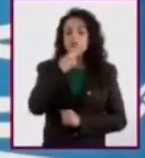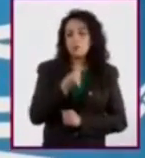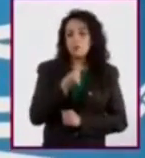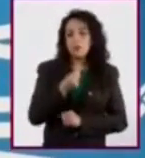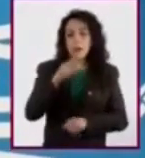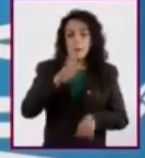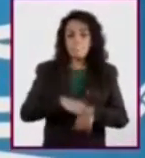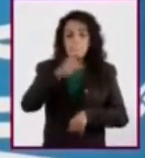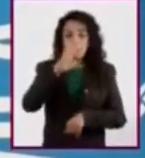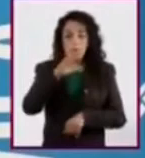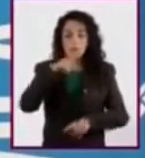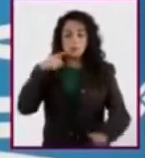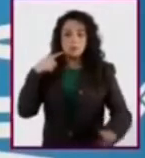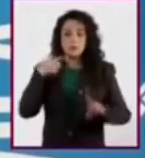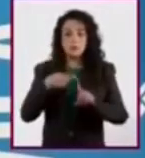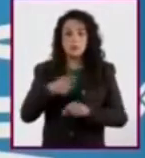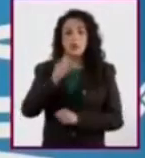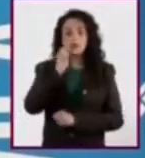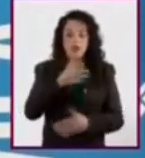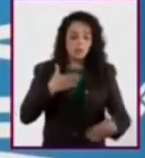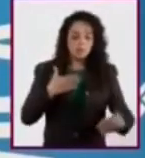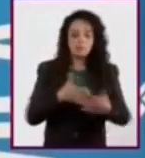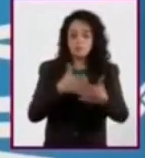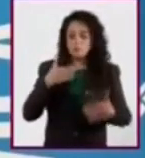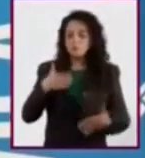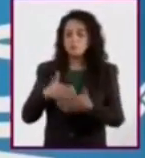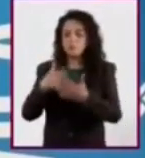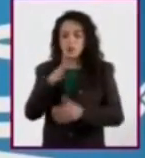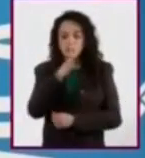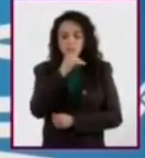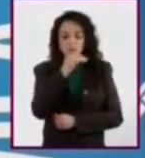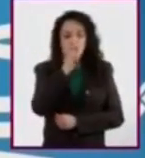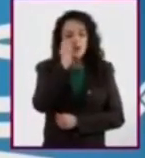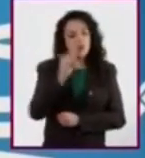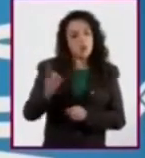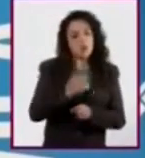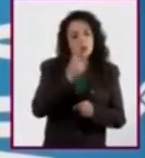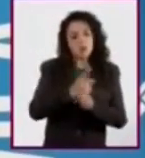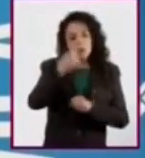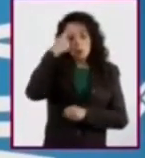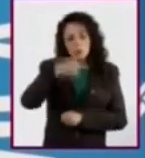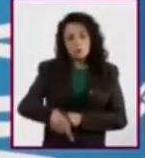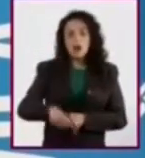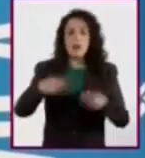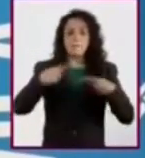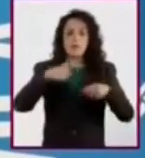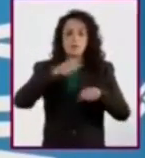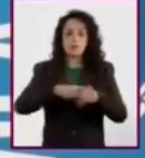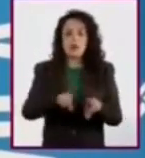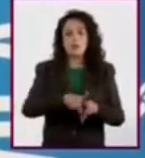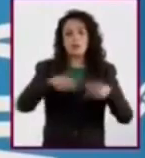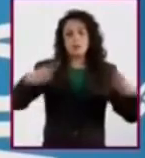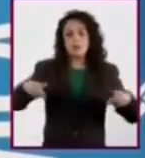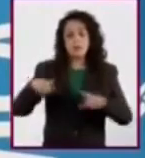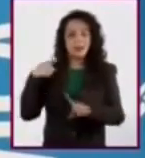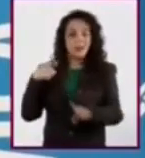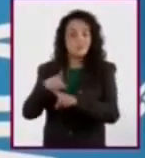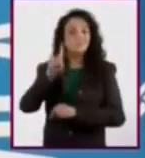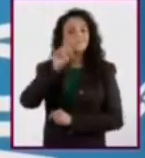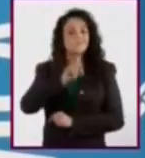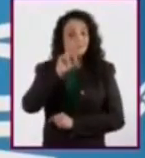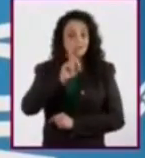particularmente aquellas que limitan u obstaculizan las condiciones y oportunidades de desarrollo personal de las mujeres. Bajo